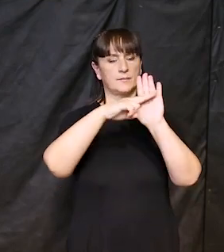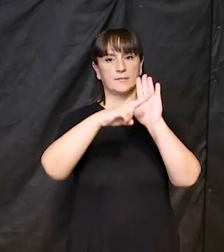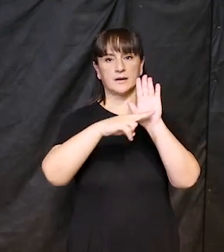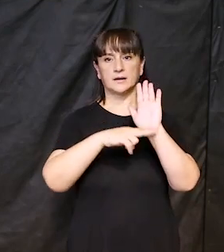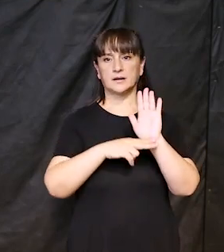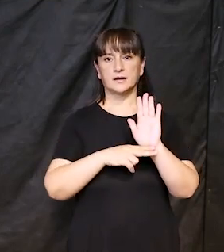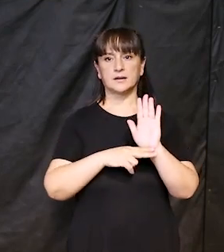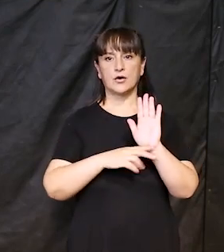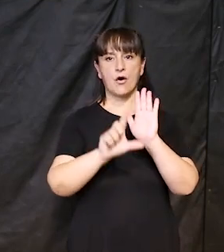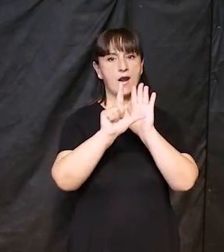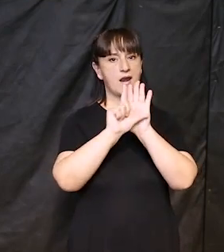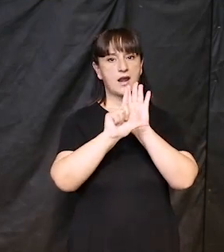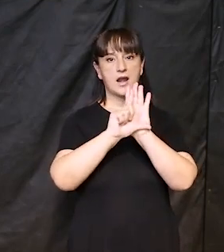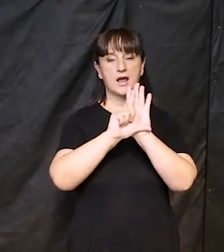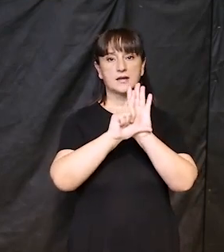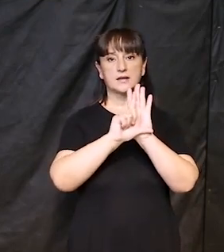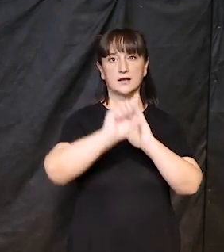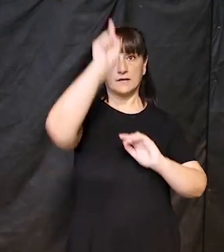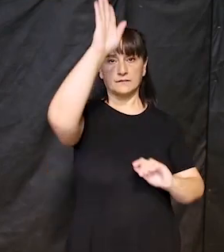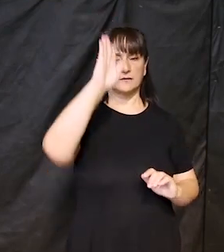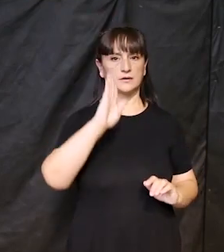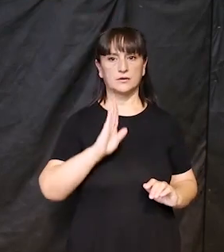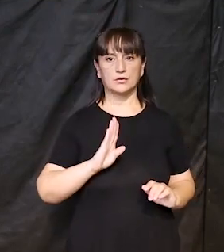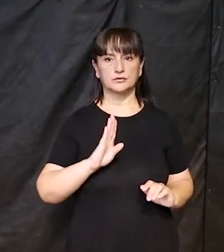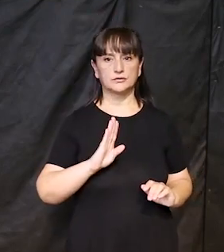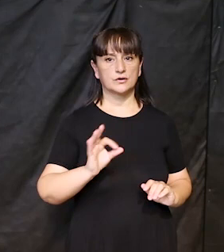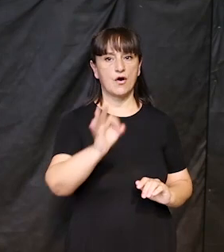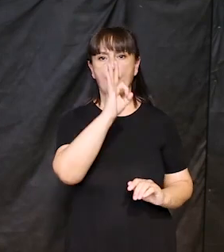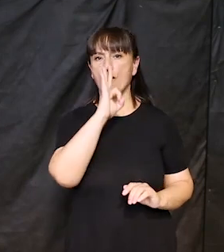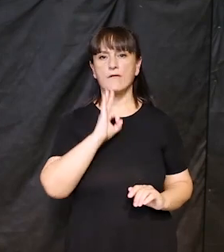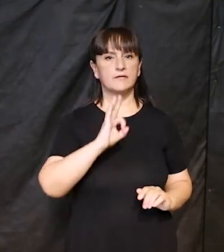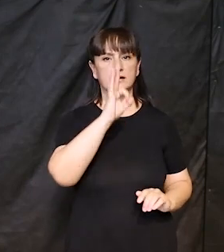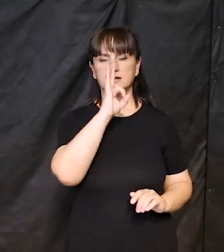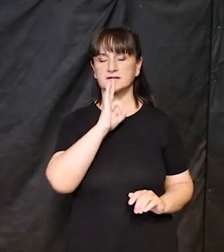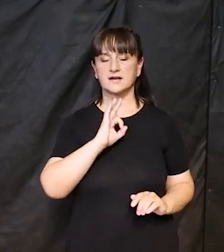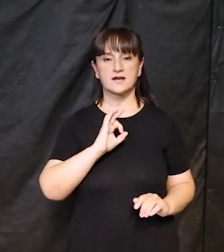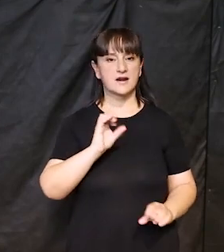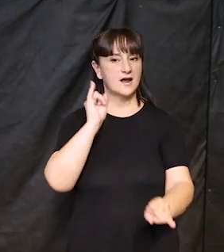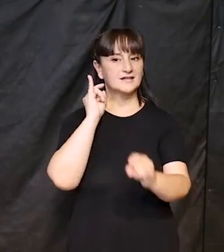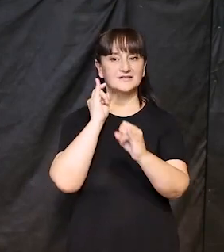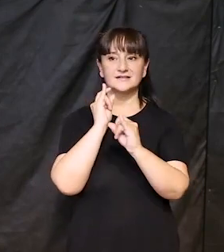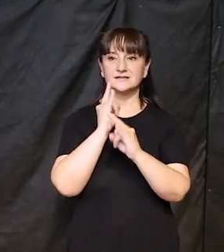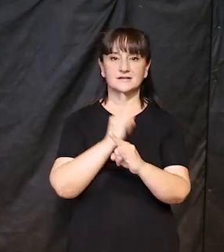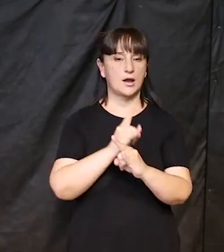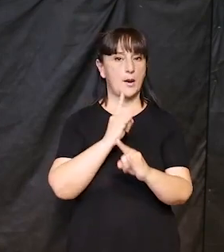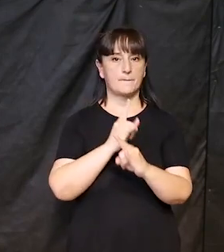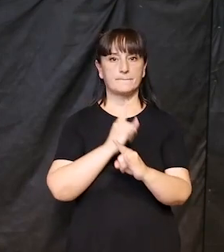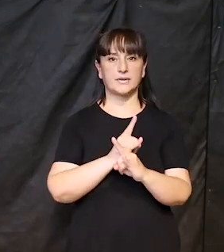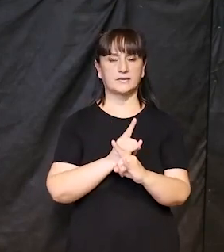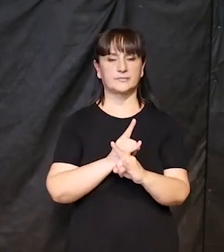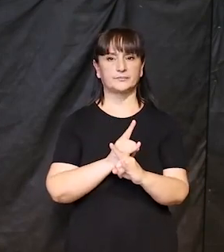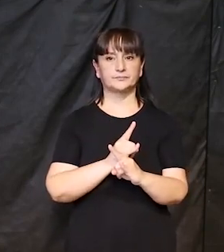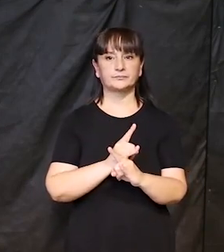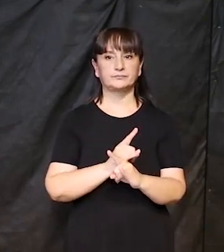estatutos y le creemos a dios y siempre vamos a perder cuando desobedecemos a dios